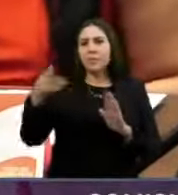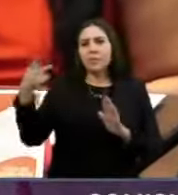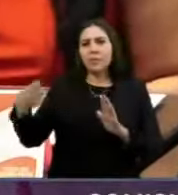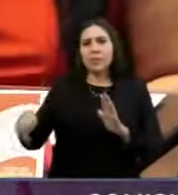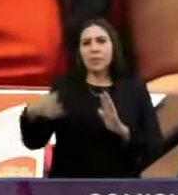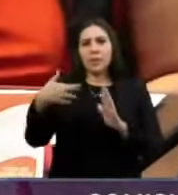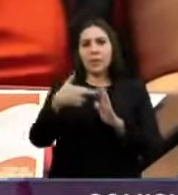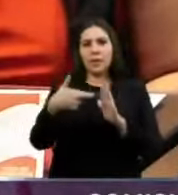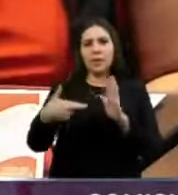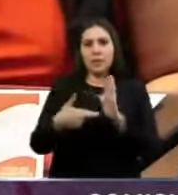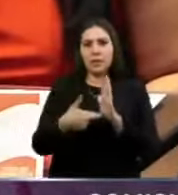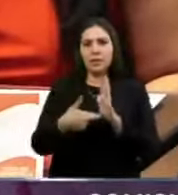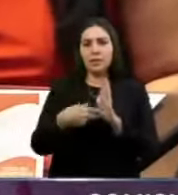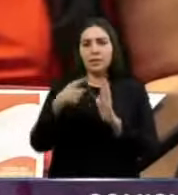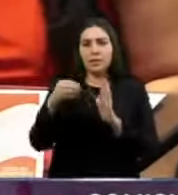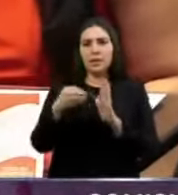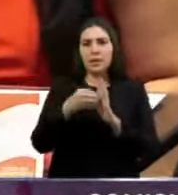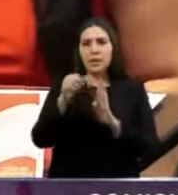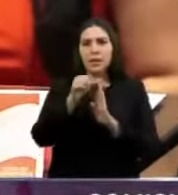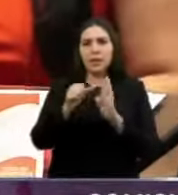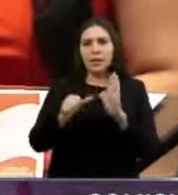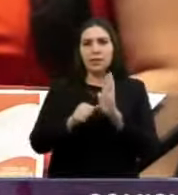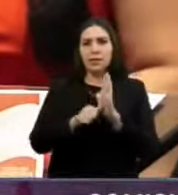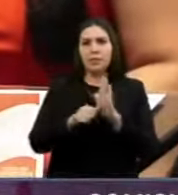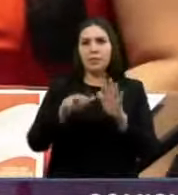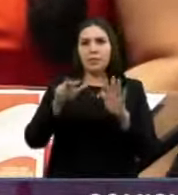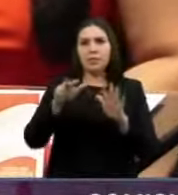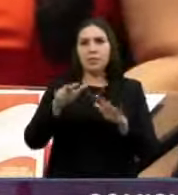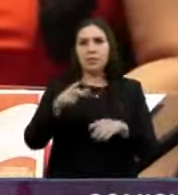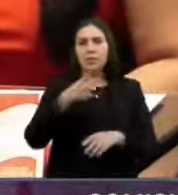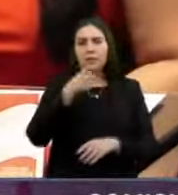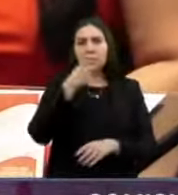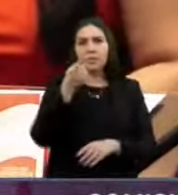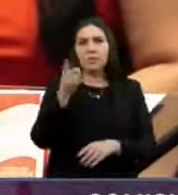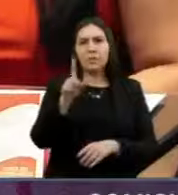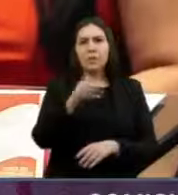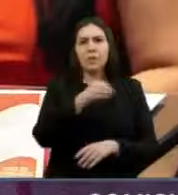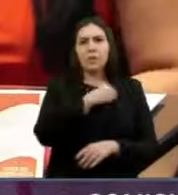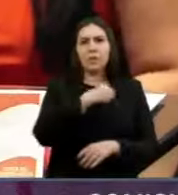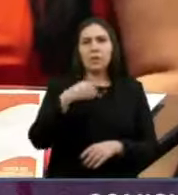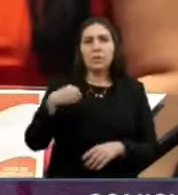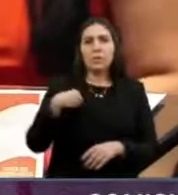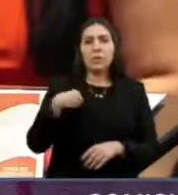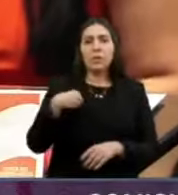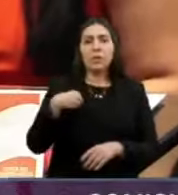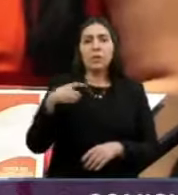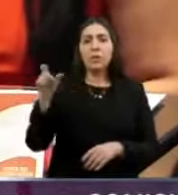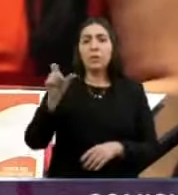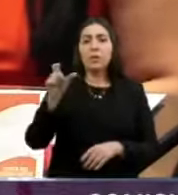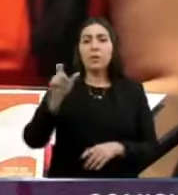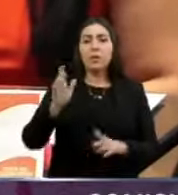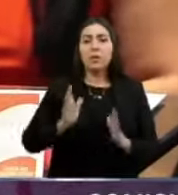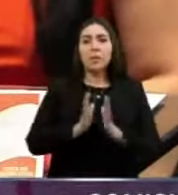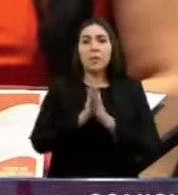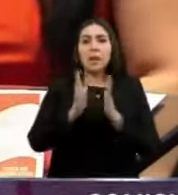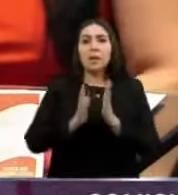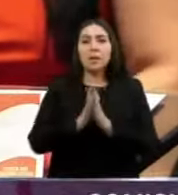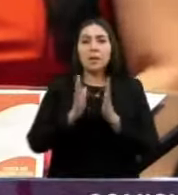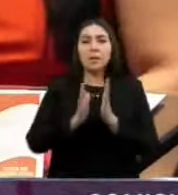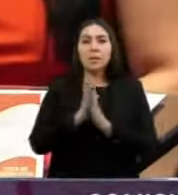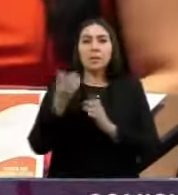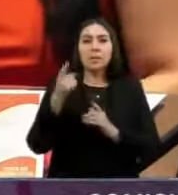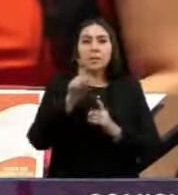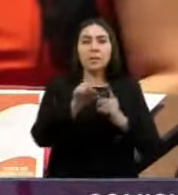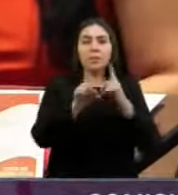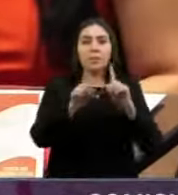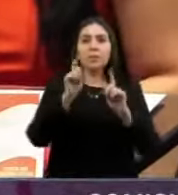el artículo 18, obliga a la alternancia en las participaciones